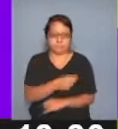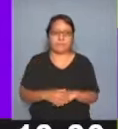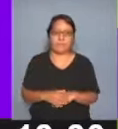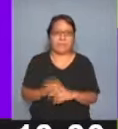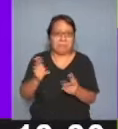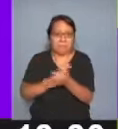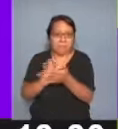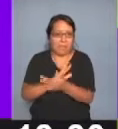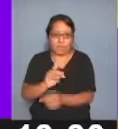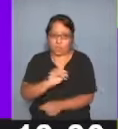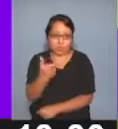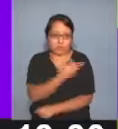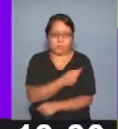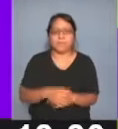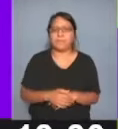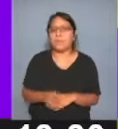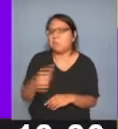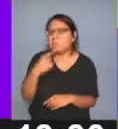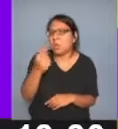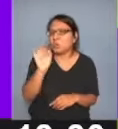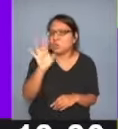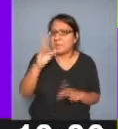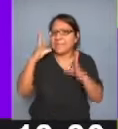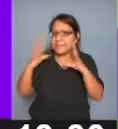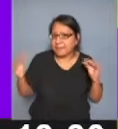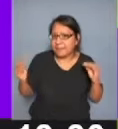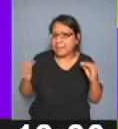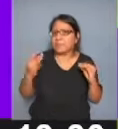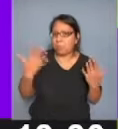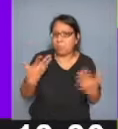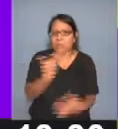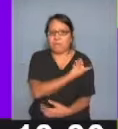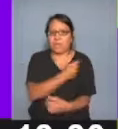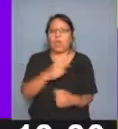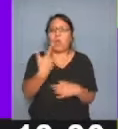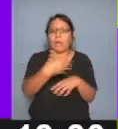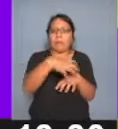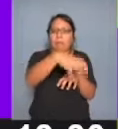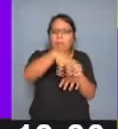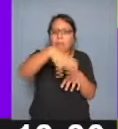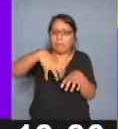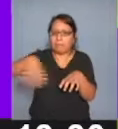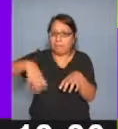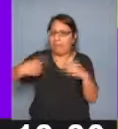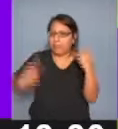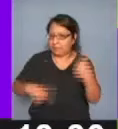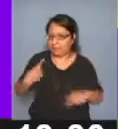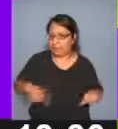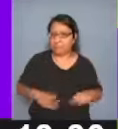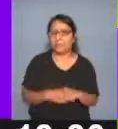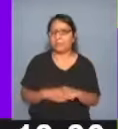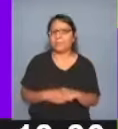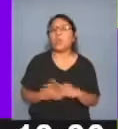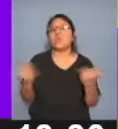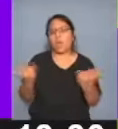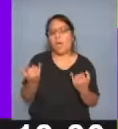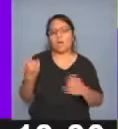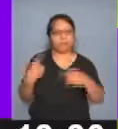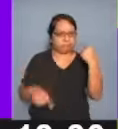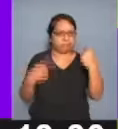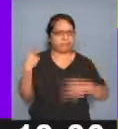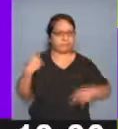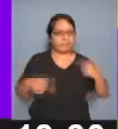supuesto, preguntarle si solamente acá en el CEPAM será el único lugar donde se pueden vacunar o va a haber diferentes tipos de lugares. Sí hay